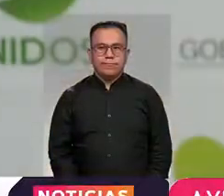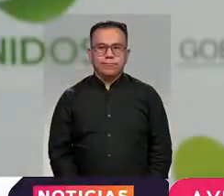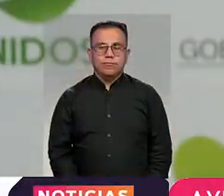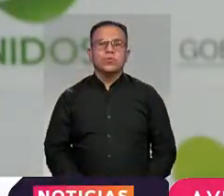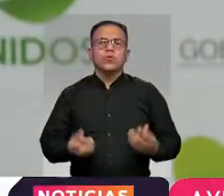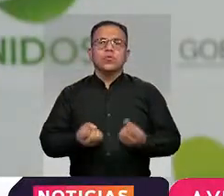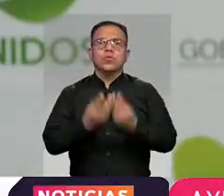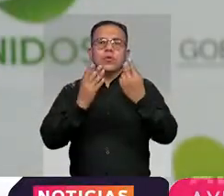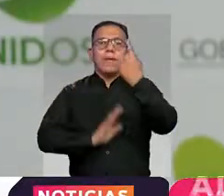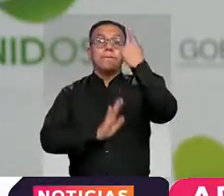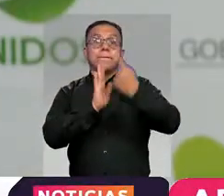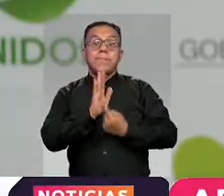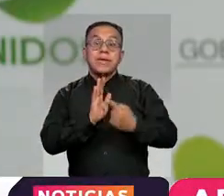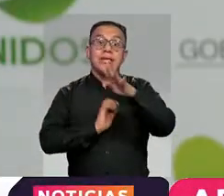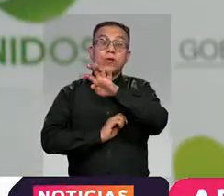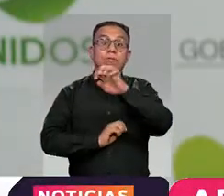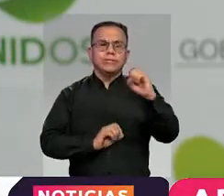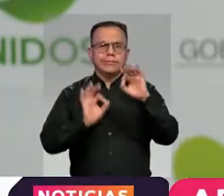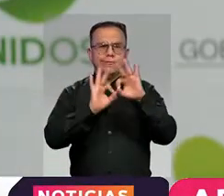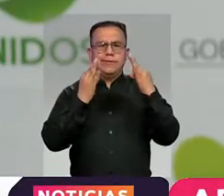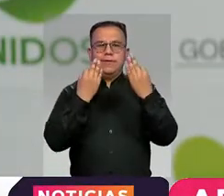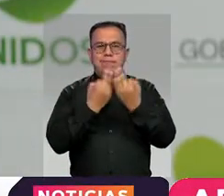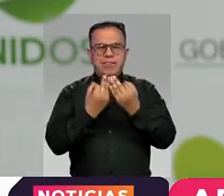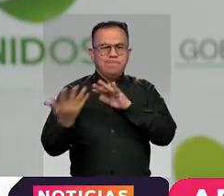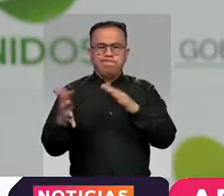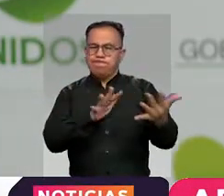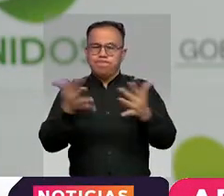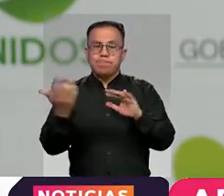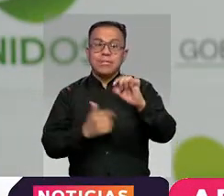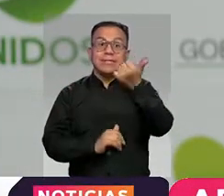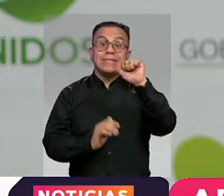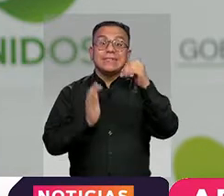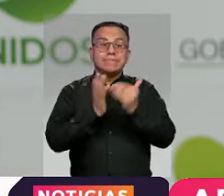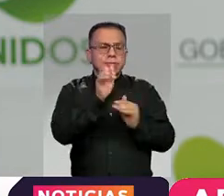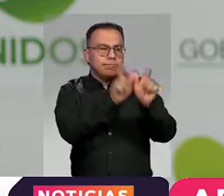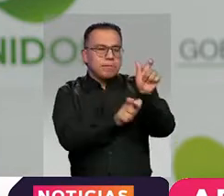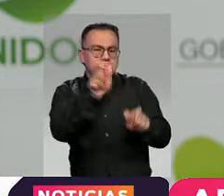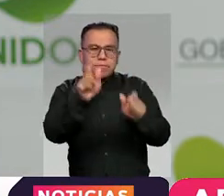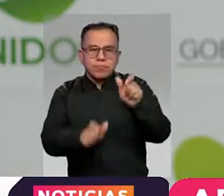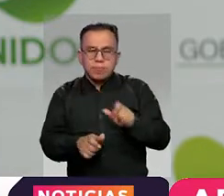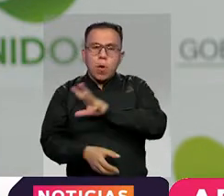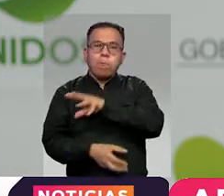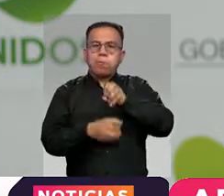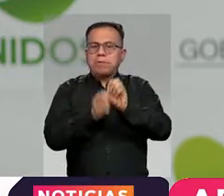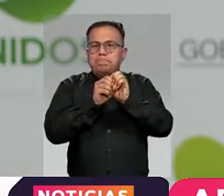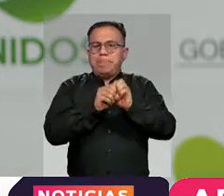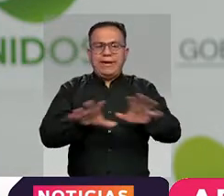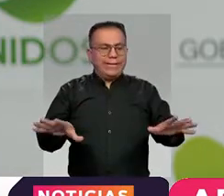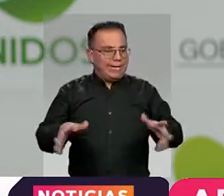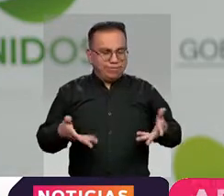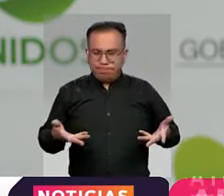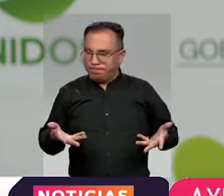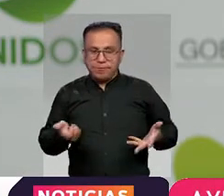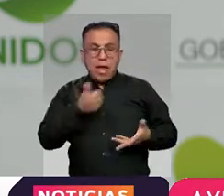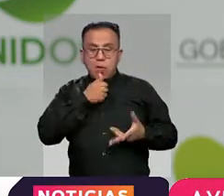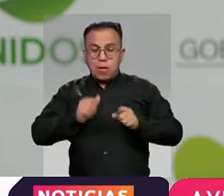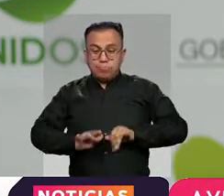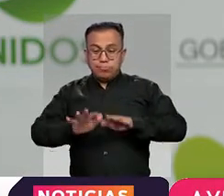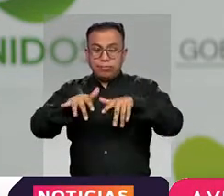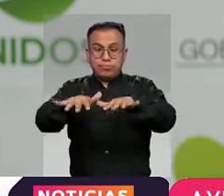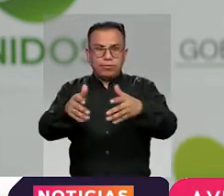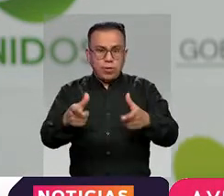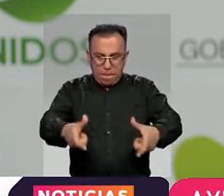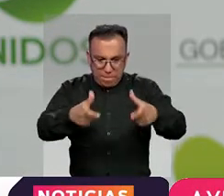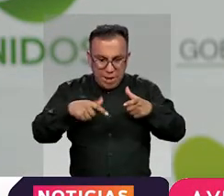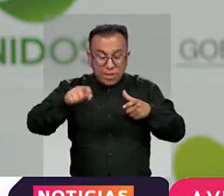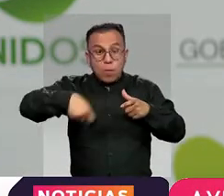Son más de 1.900 familias, alrededor de 10.000 personas que en Apartadó lo perdieron todo. No tienen un plato donde